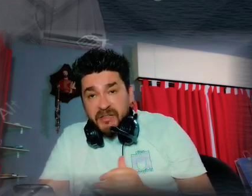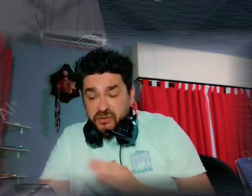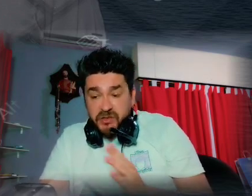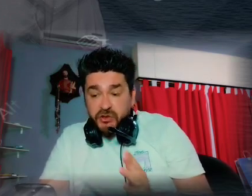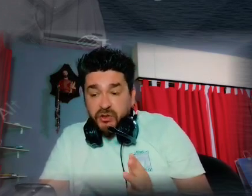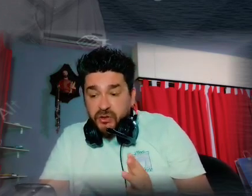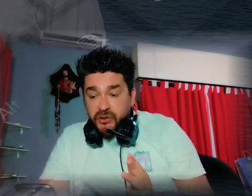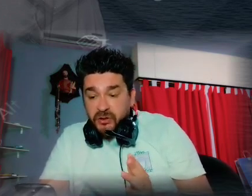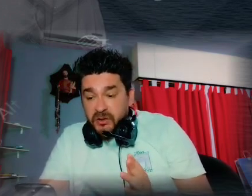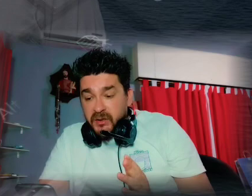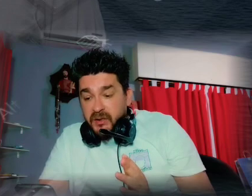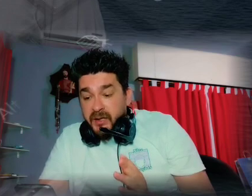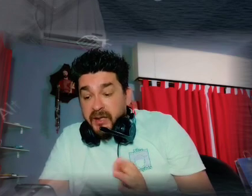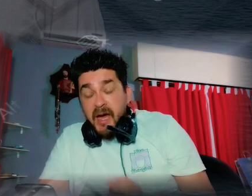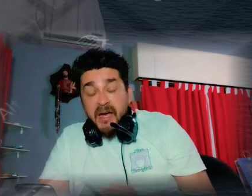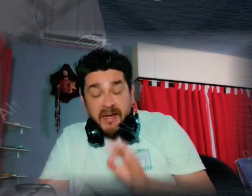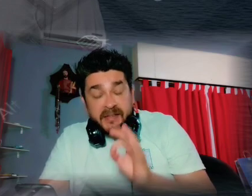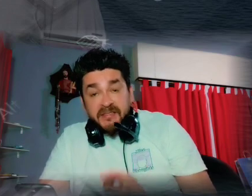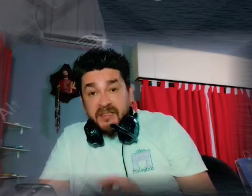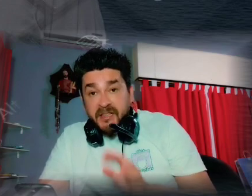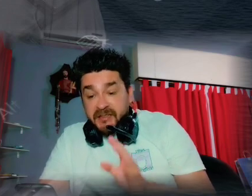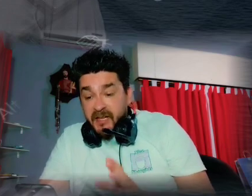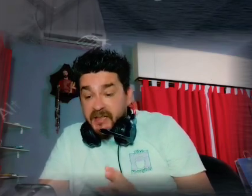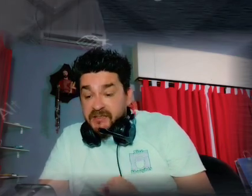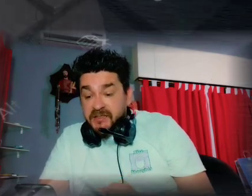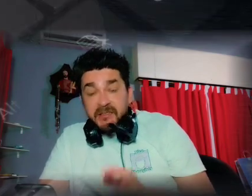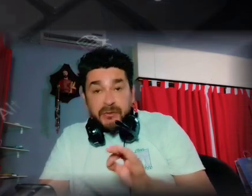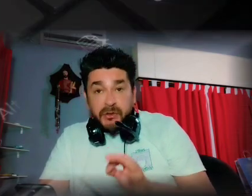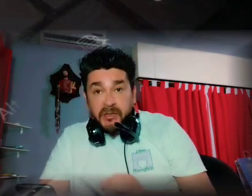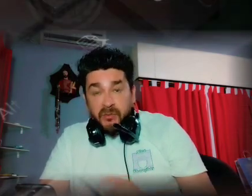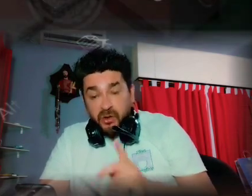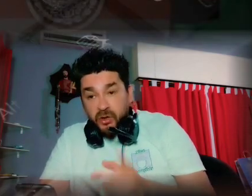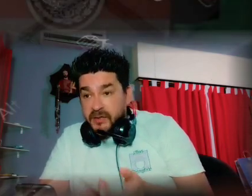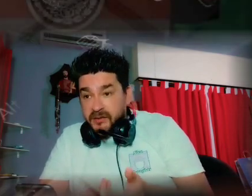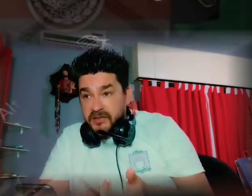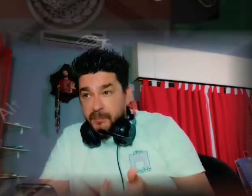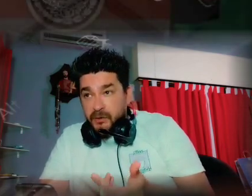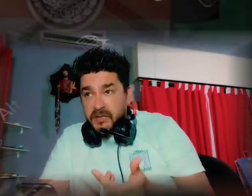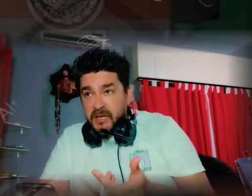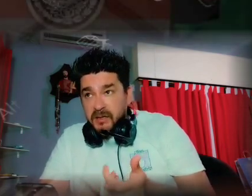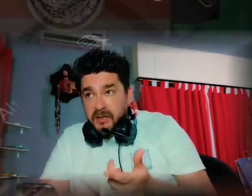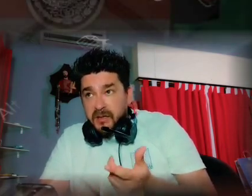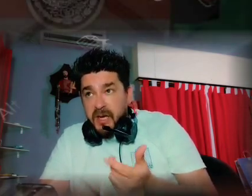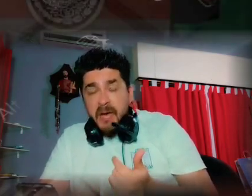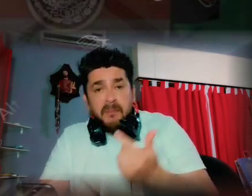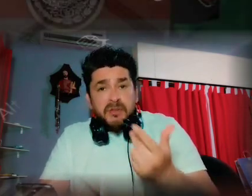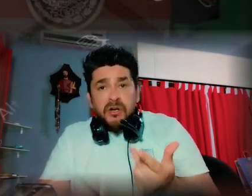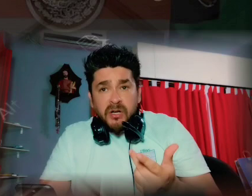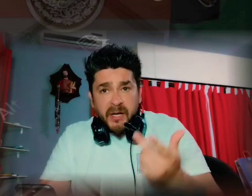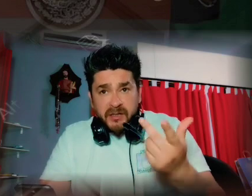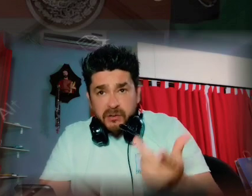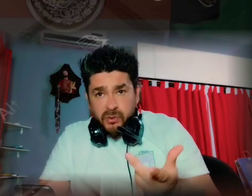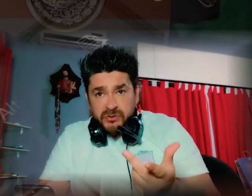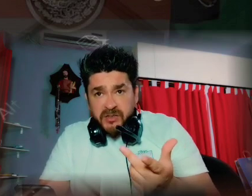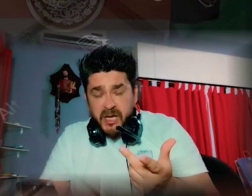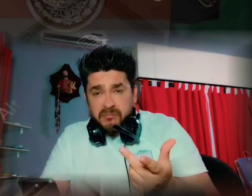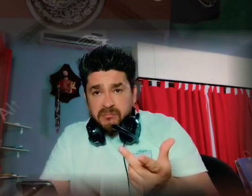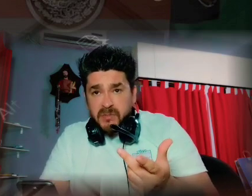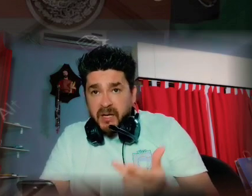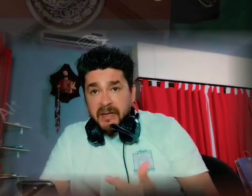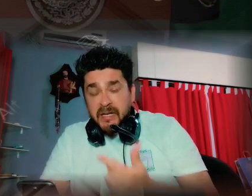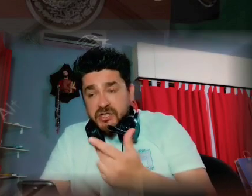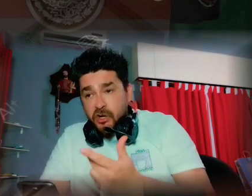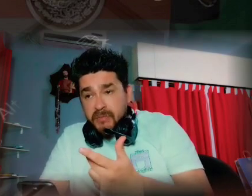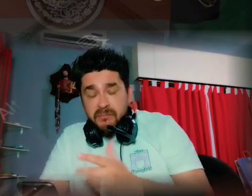Tristemente pasó de todo, ¿no? La exsecretaria, sí, de turismo hoy en día, porque envió la